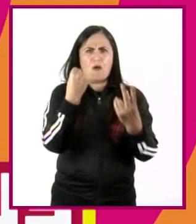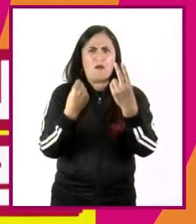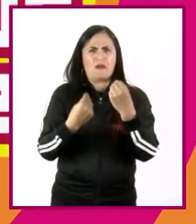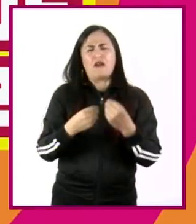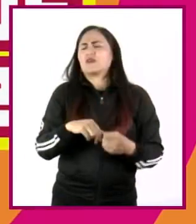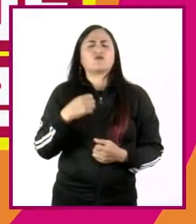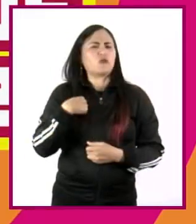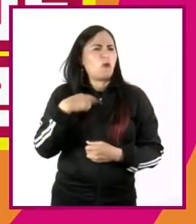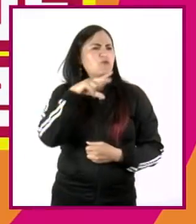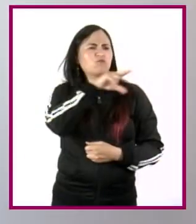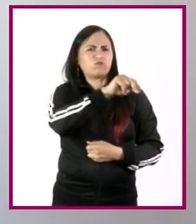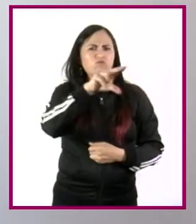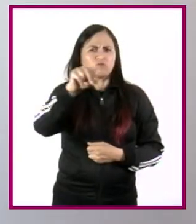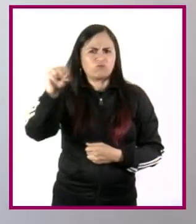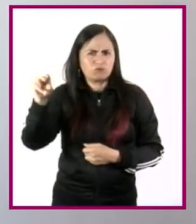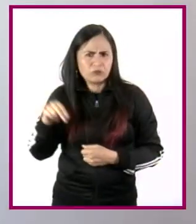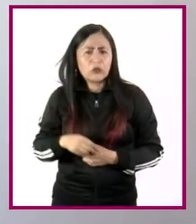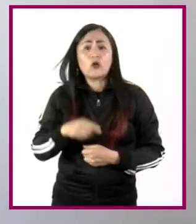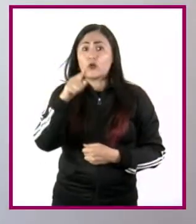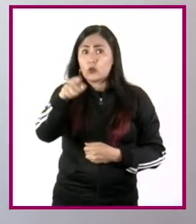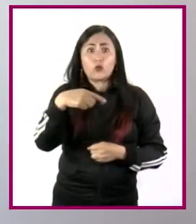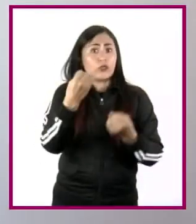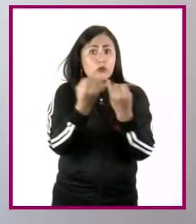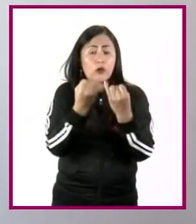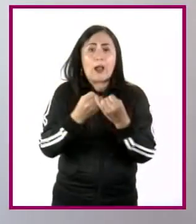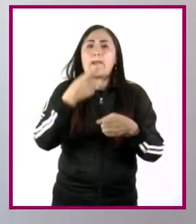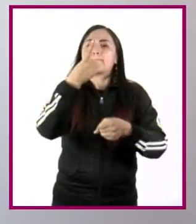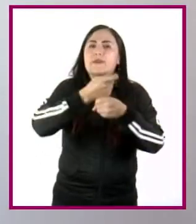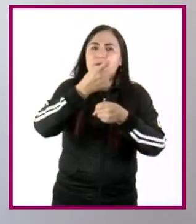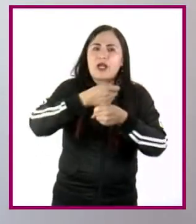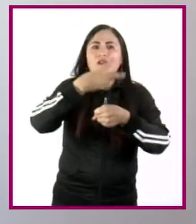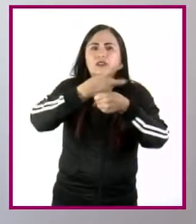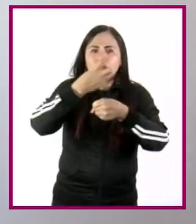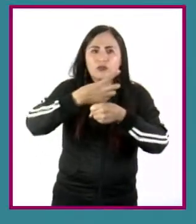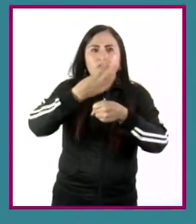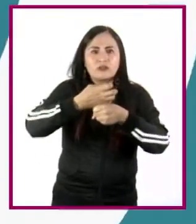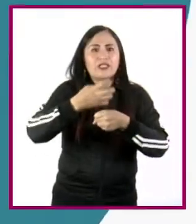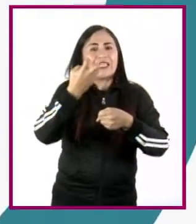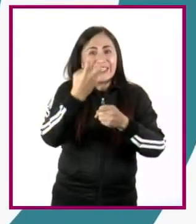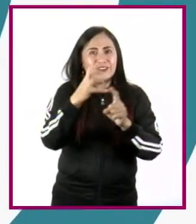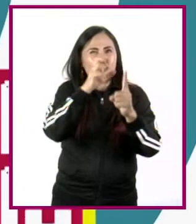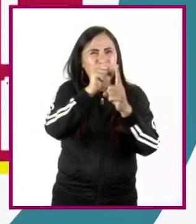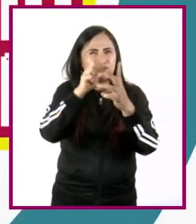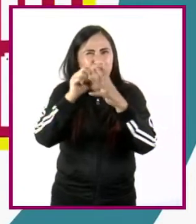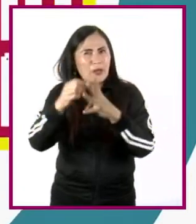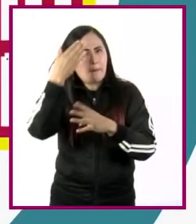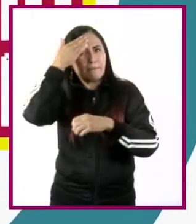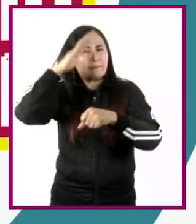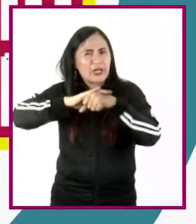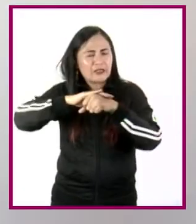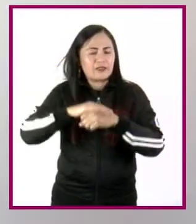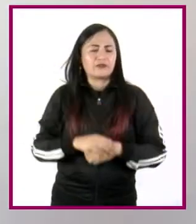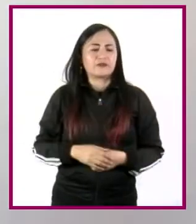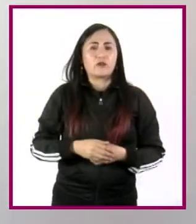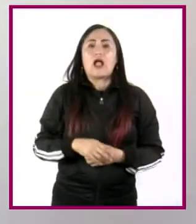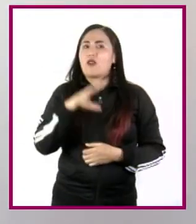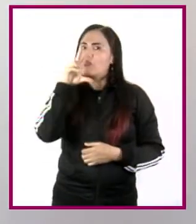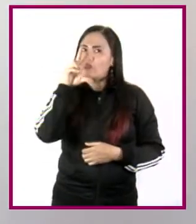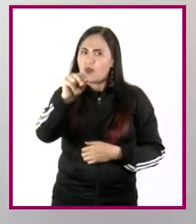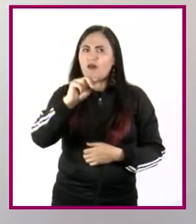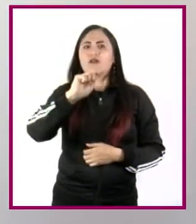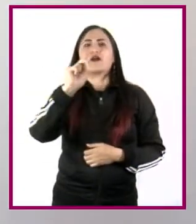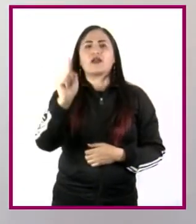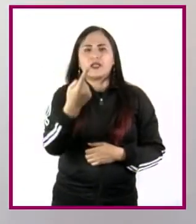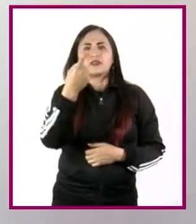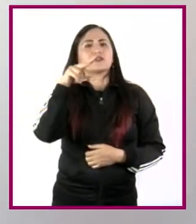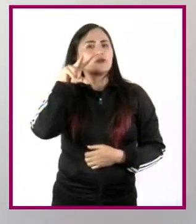Conoce tus prioridades. ¿Qué es lo que quieres en este momento? Tenlo siempre en mente. Manténlo sencillo. No es no y no tienes